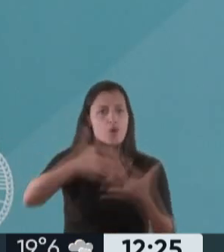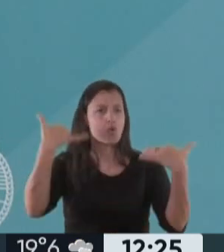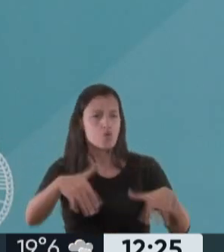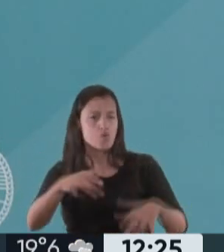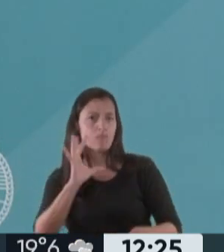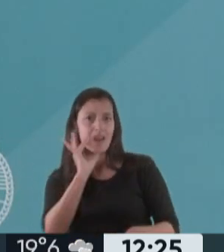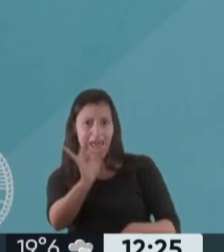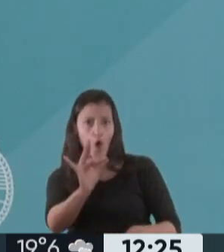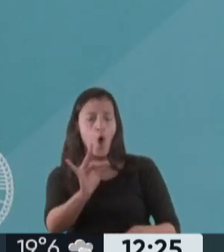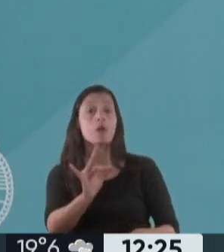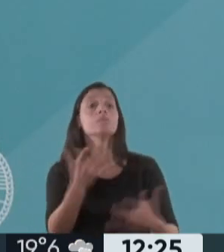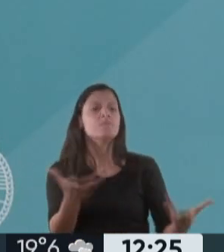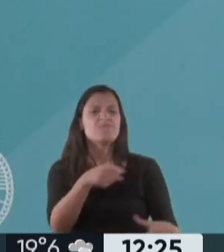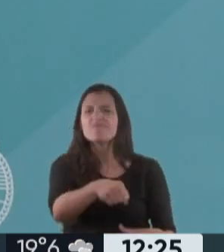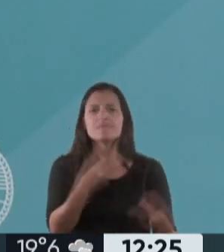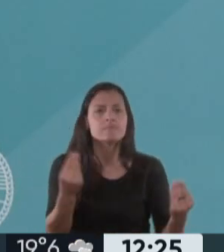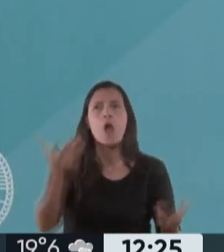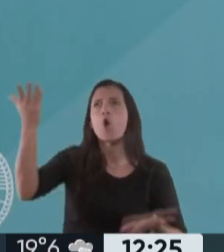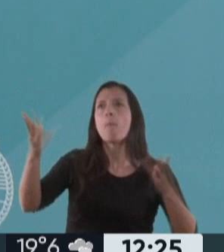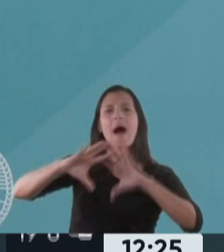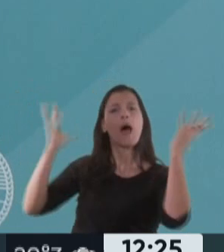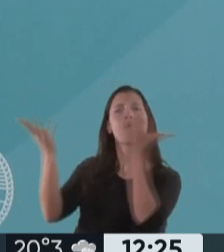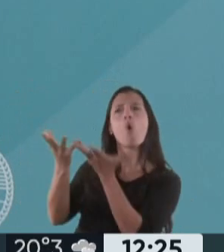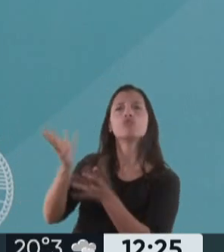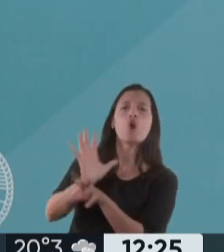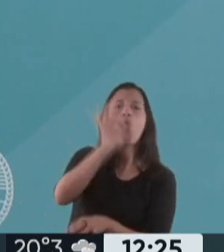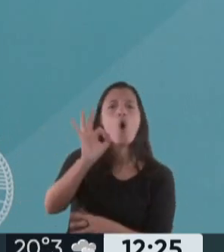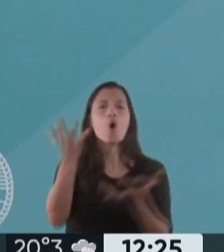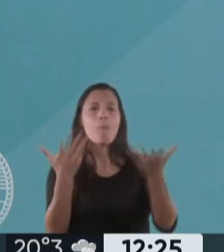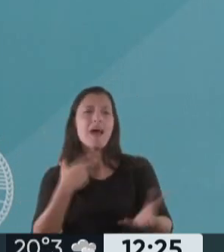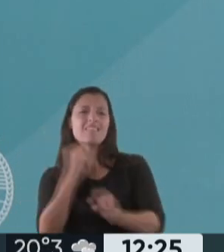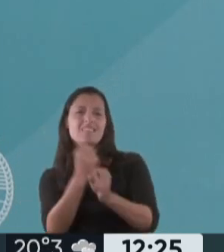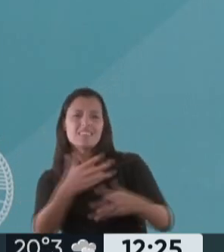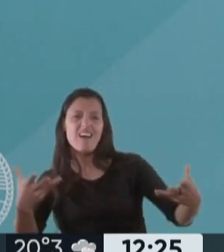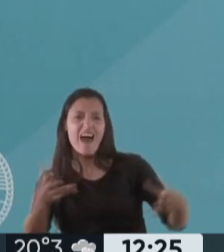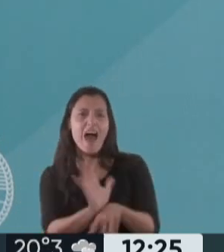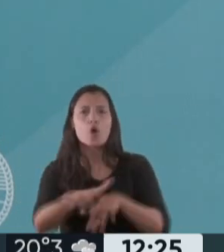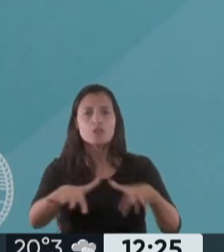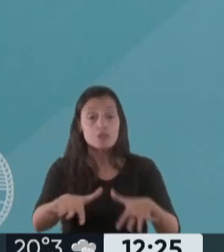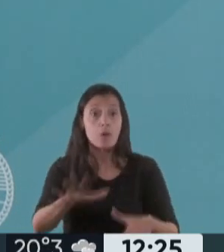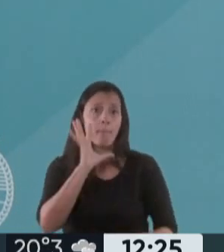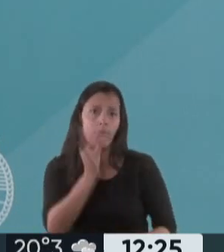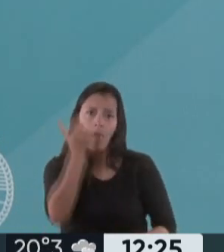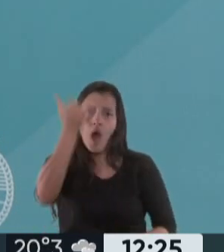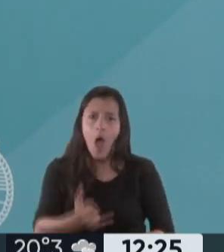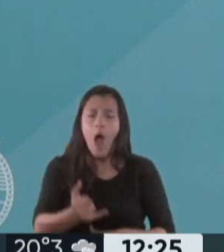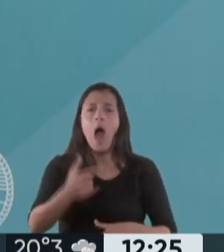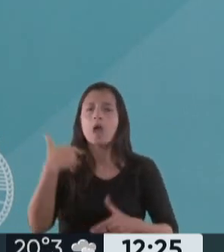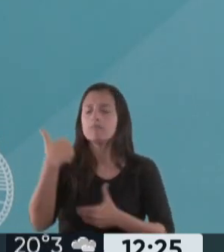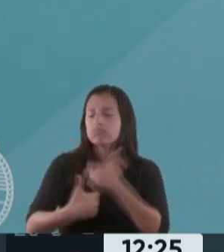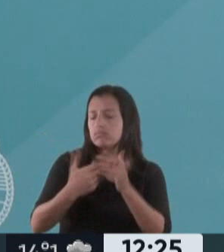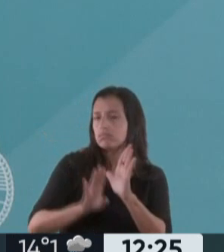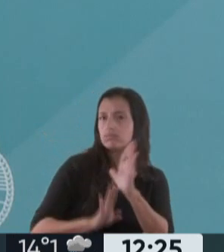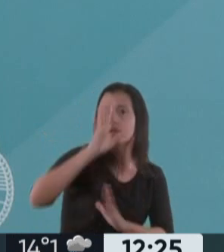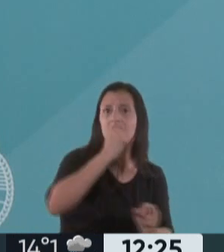¿Esto cómo se expresa respecto del mundo del trabajo? Se expresa en que tenemos niveles de crecimiento del